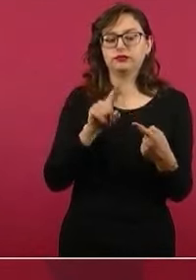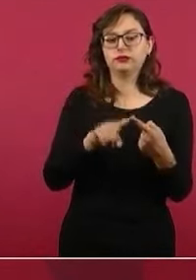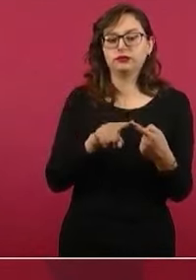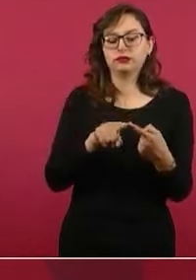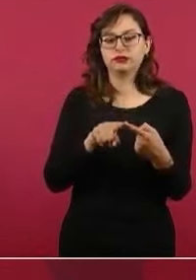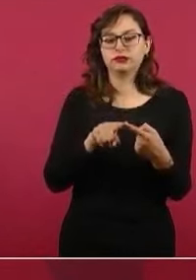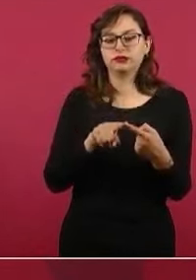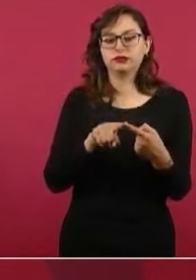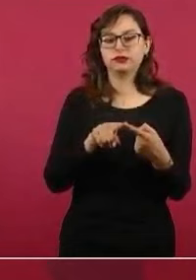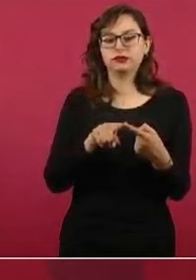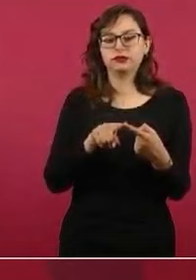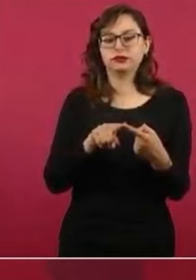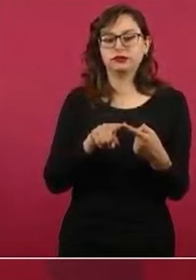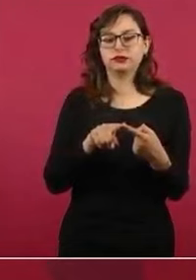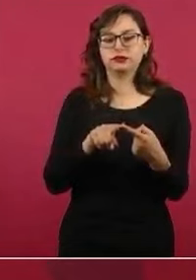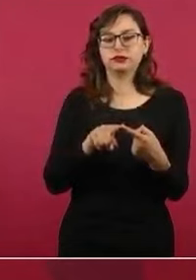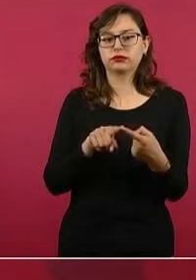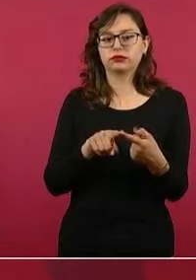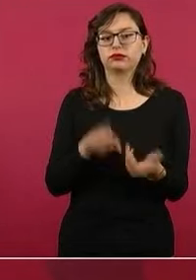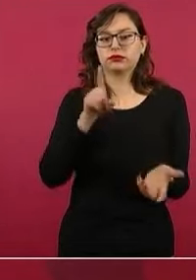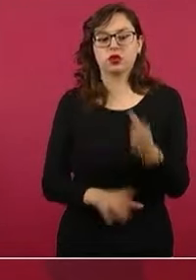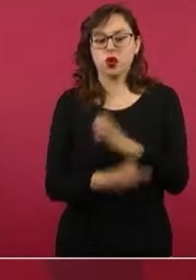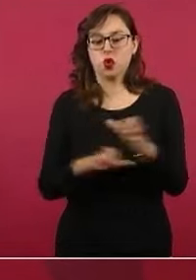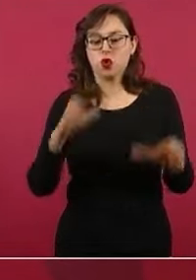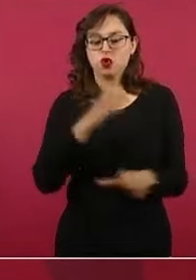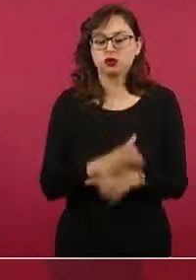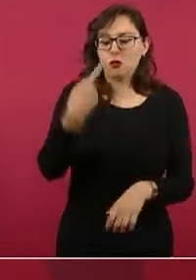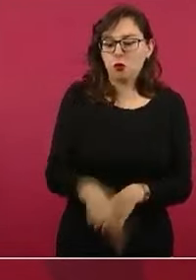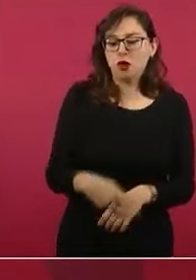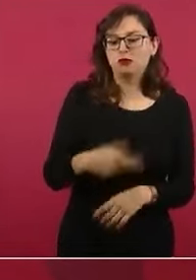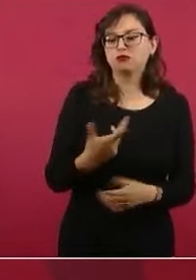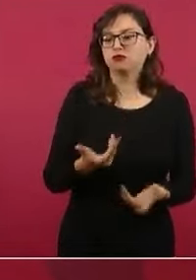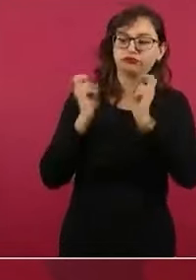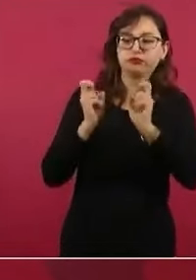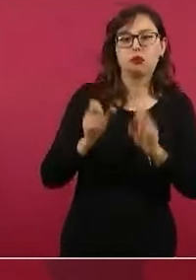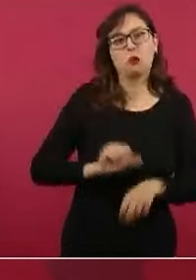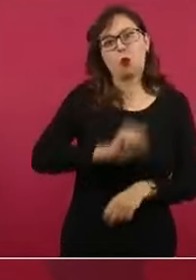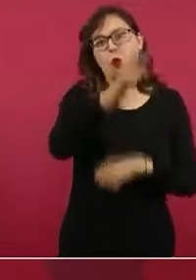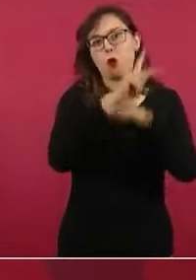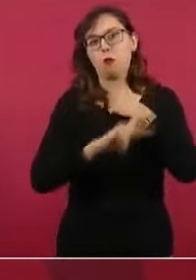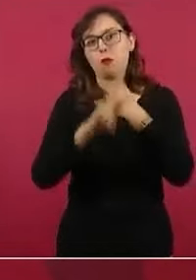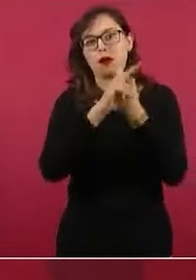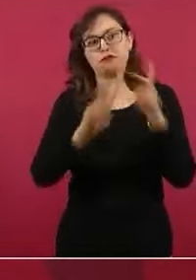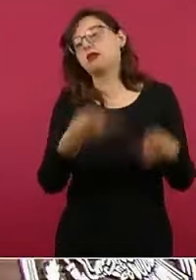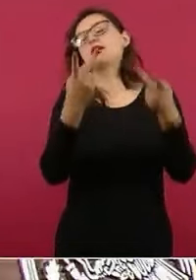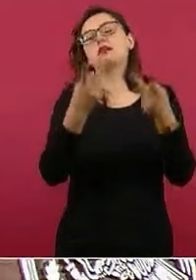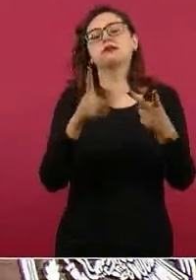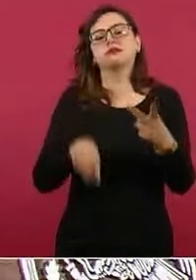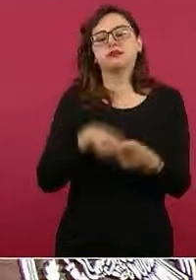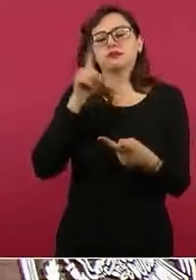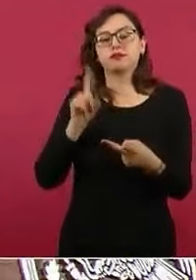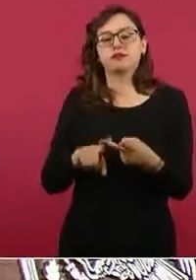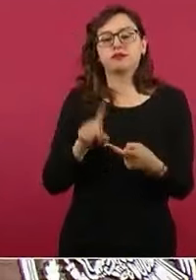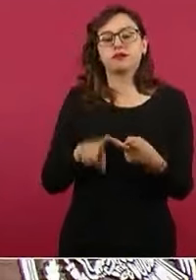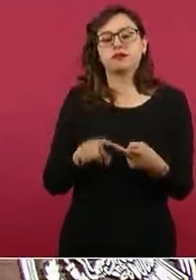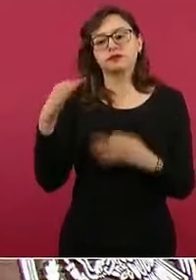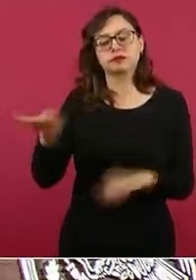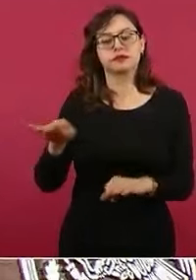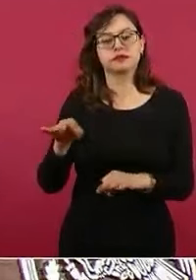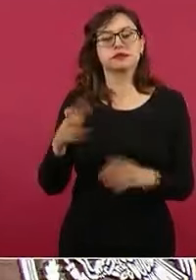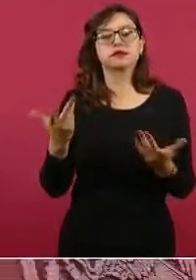uno explicando cómo será este tráfico de piezas arqueológicas y otro pidiéndole a los embajadores de que